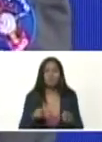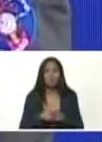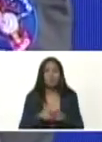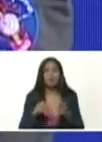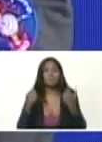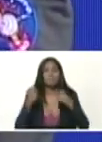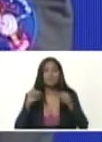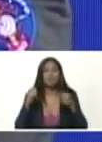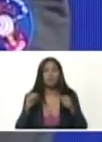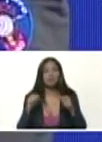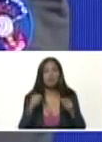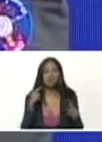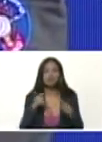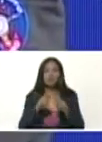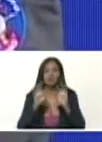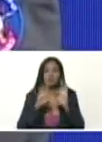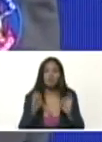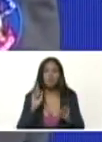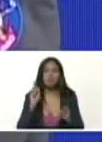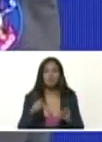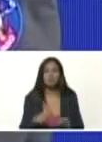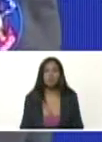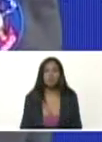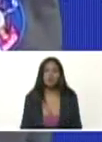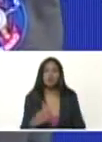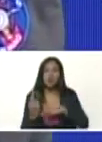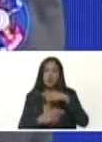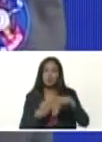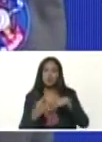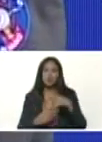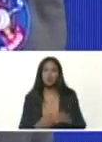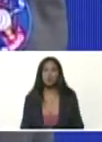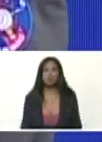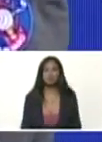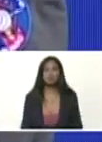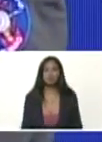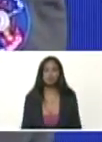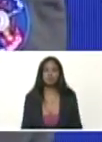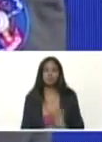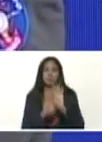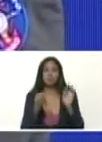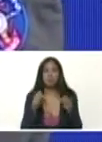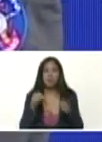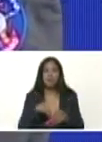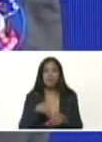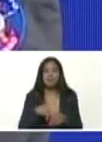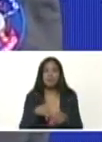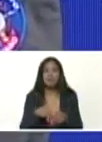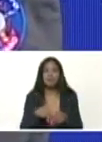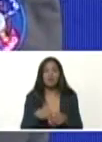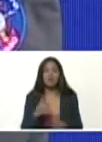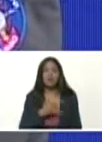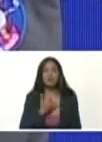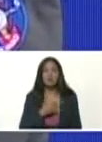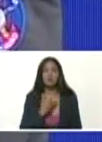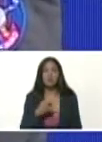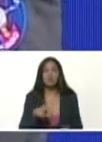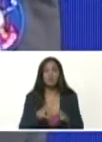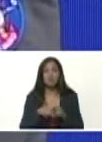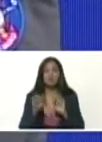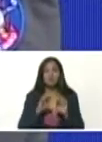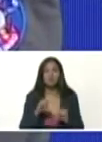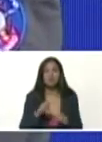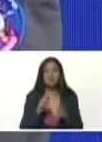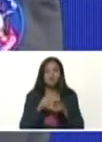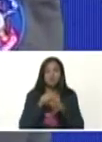práctica el método táctico de resistencia revolucionaria, un método creado aquí en la Universidad Militar,